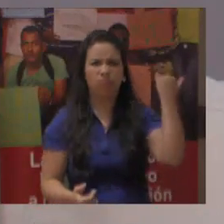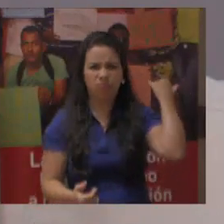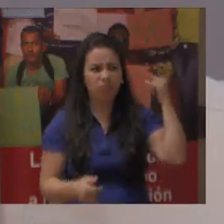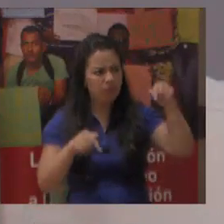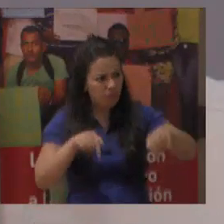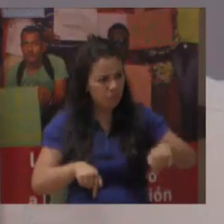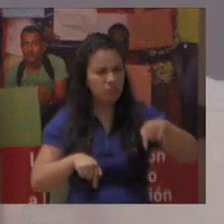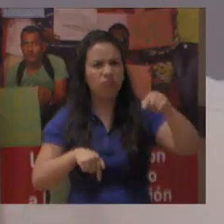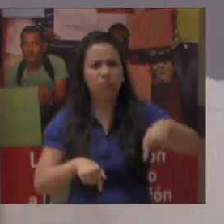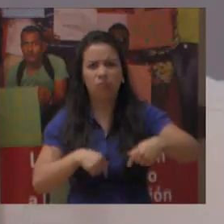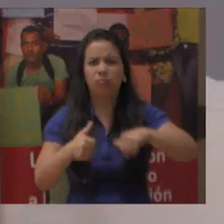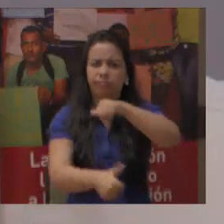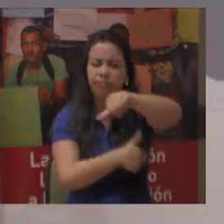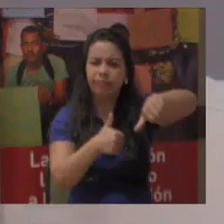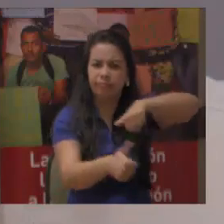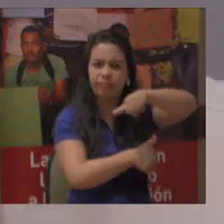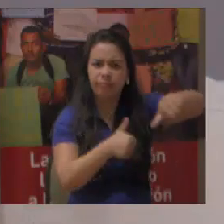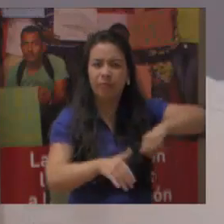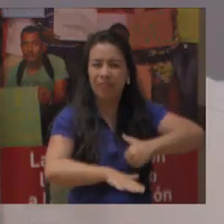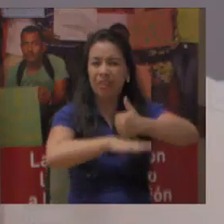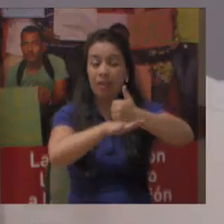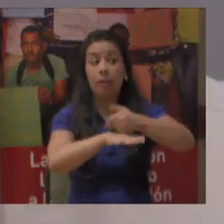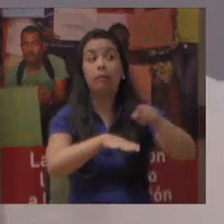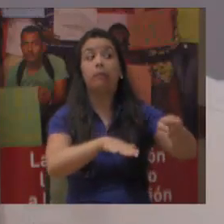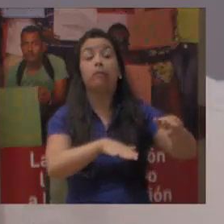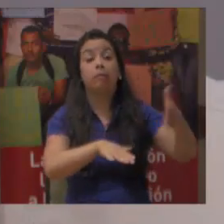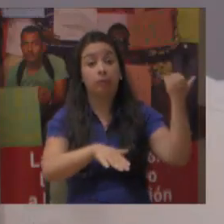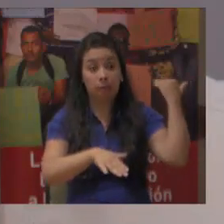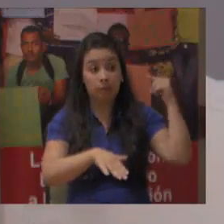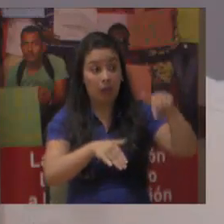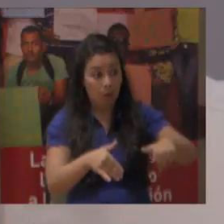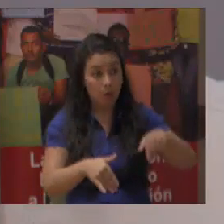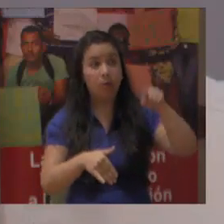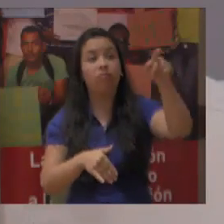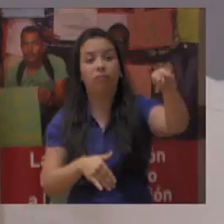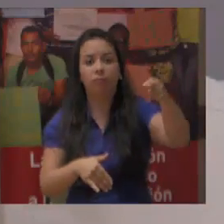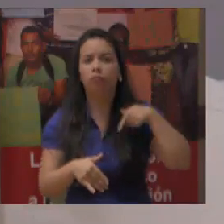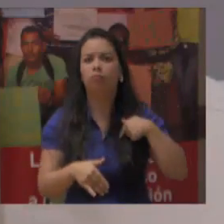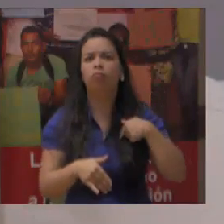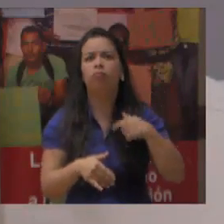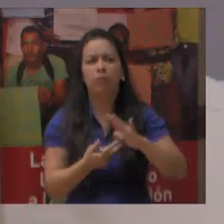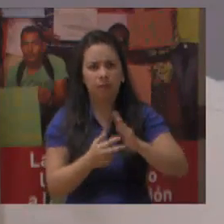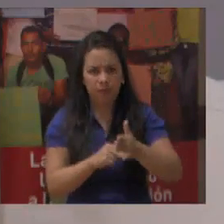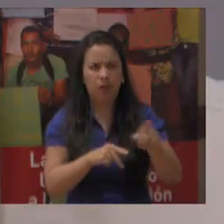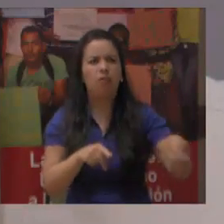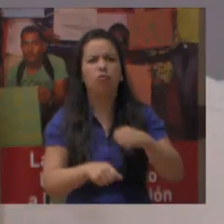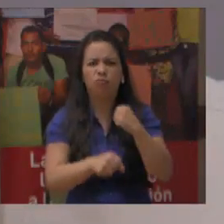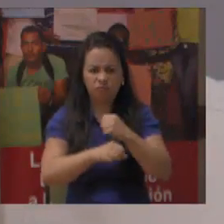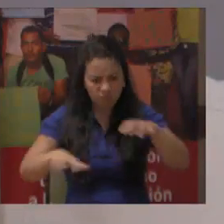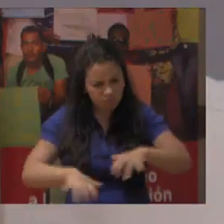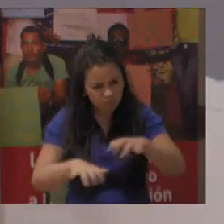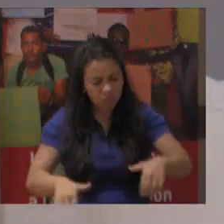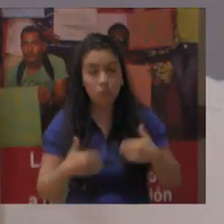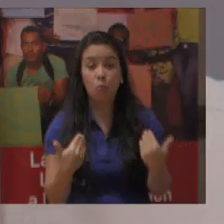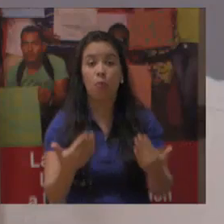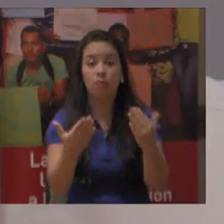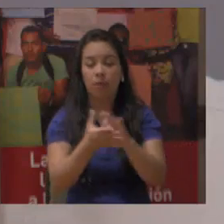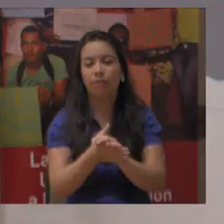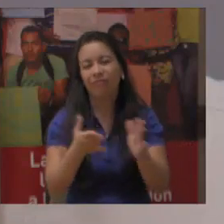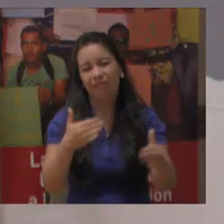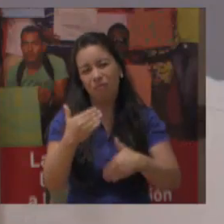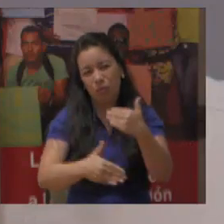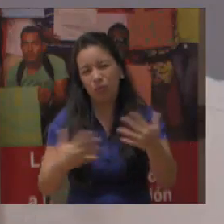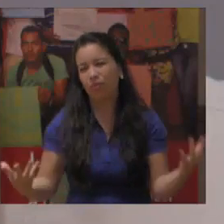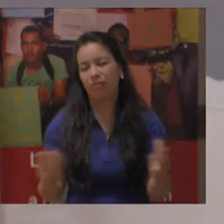con todos quienes de una u otra forma hicieron parte y han hecho parte y siguen haciendo parte, y el ejemplo que son estas personas que hacen parte de este proceso de